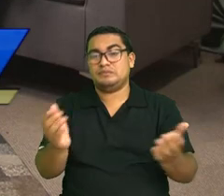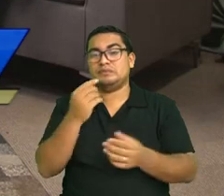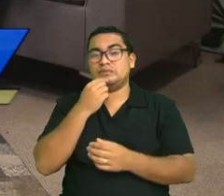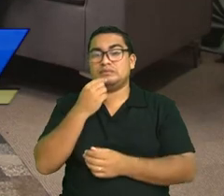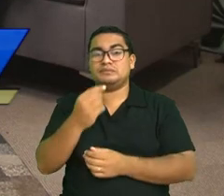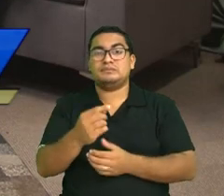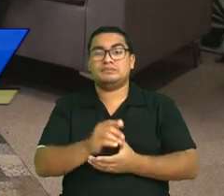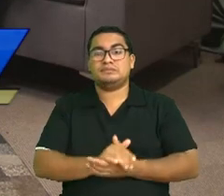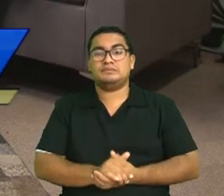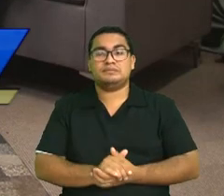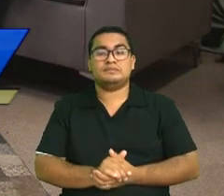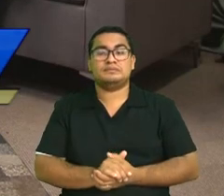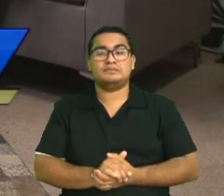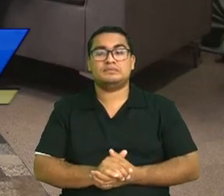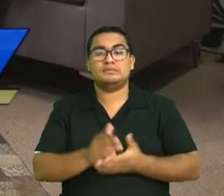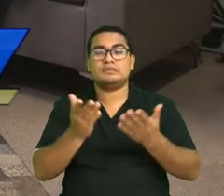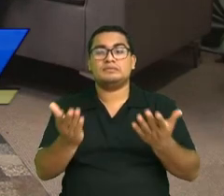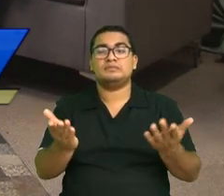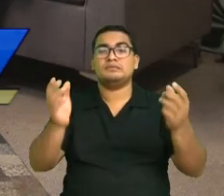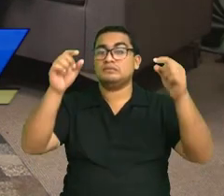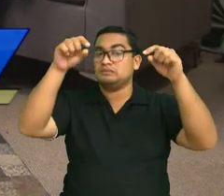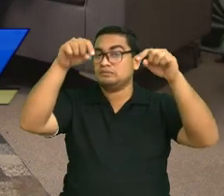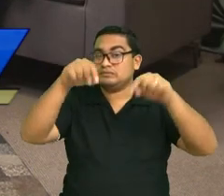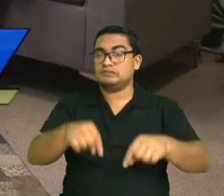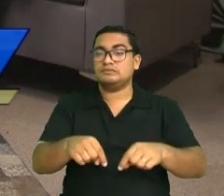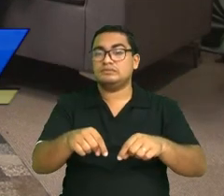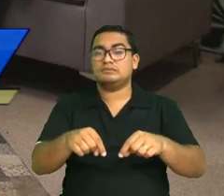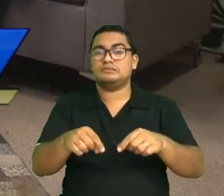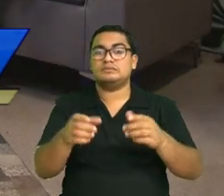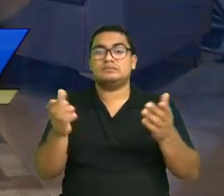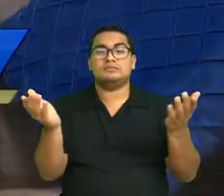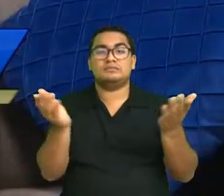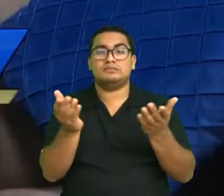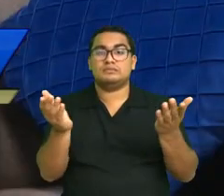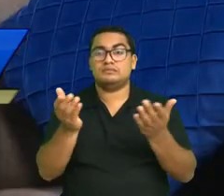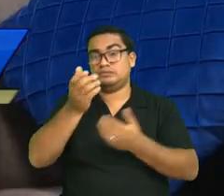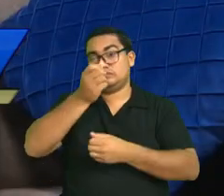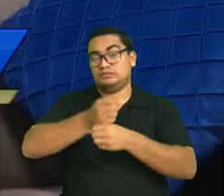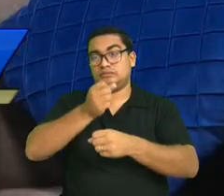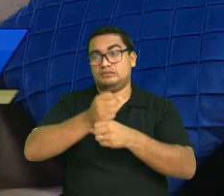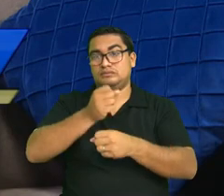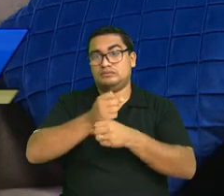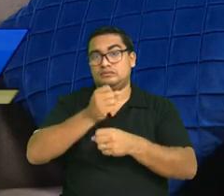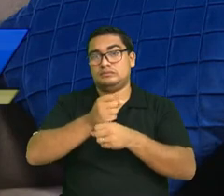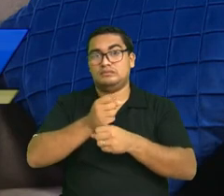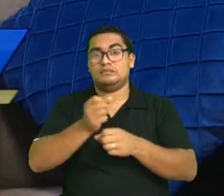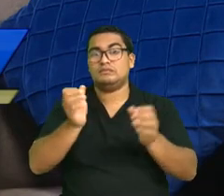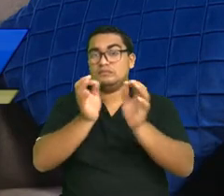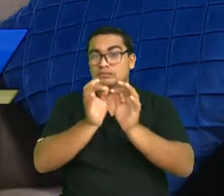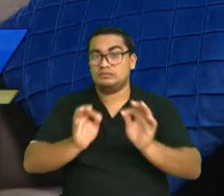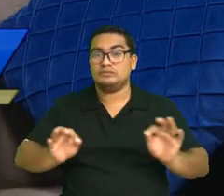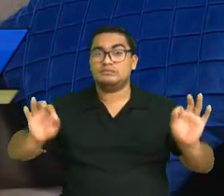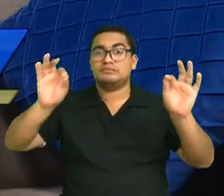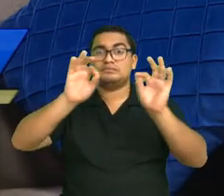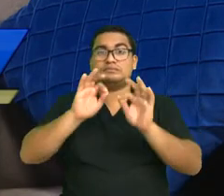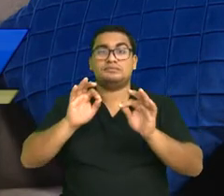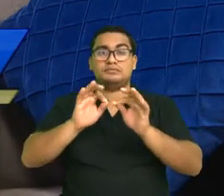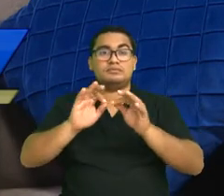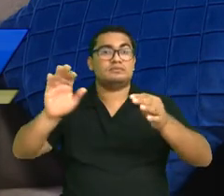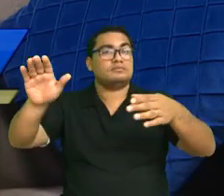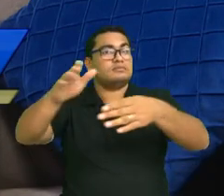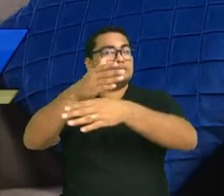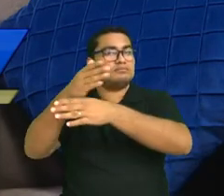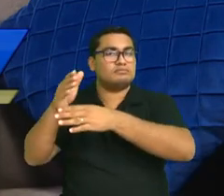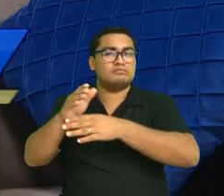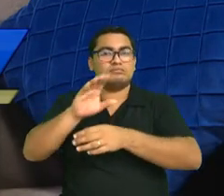del paso, ¿no? Pero ahora vemos un quehacer legislativo bastante importante, pero además sí, integrado en el territorio. Así es decir, cada ley tiene